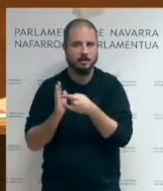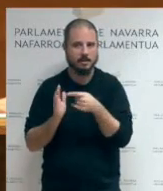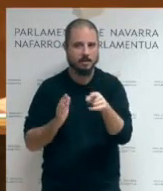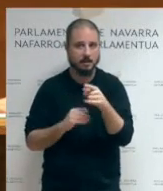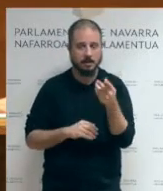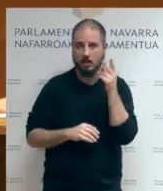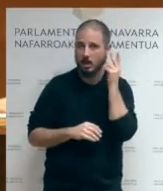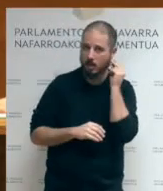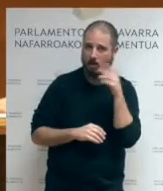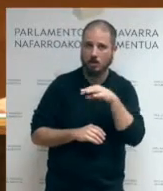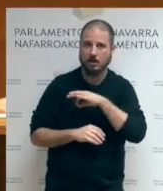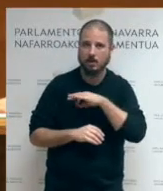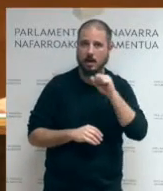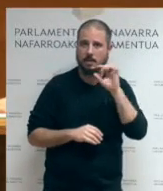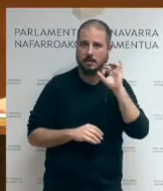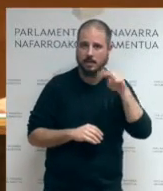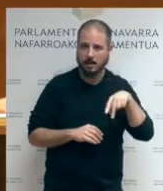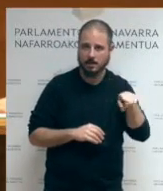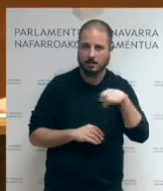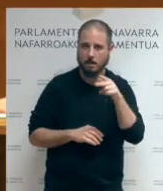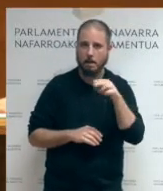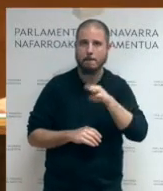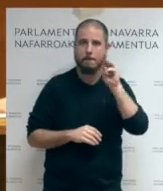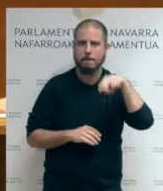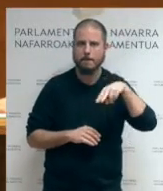y señor Asiain, que desde el PNV ya se puso en